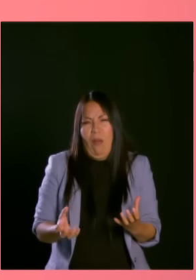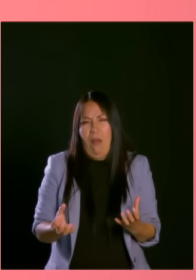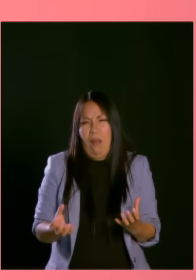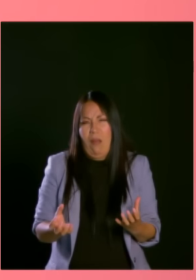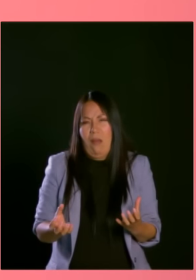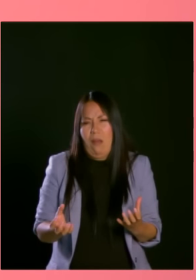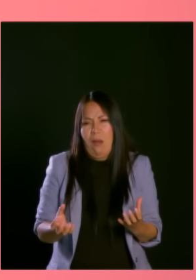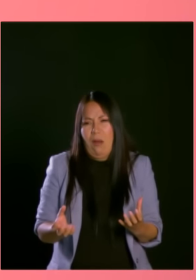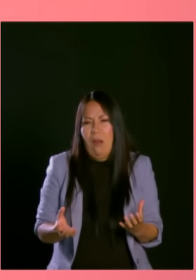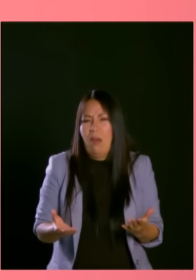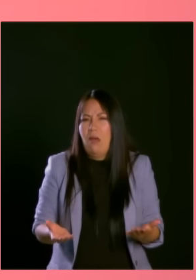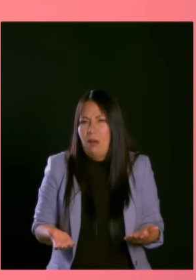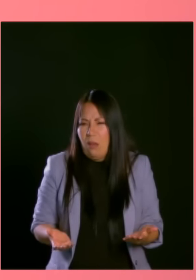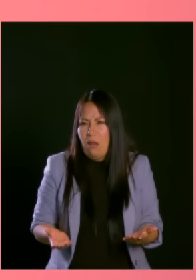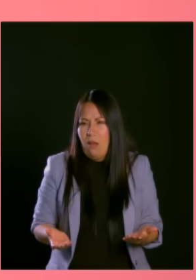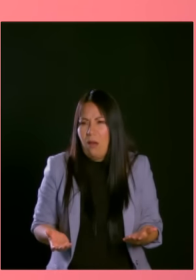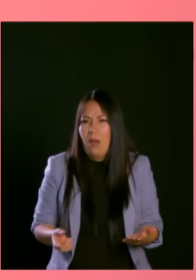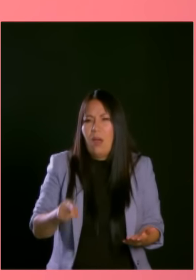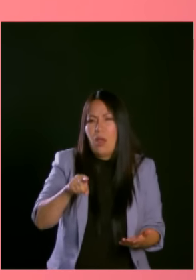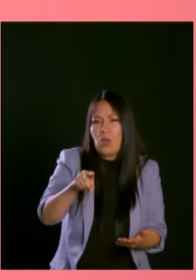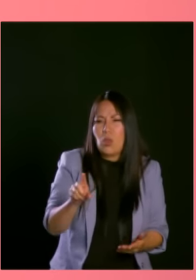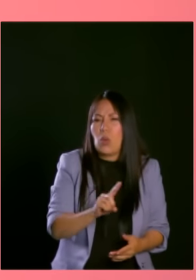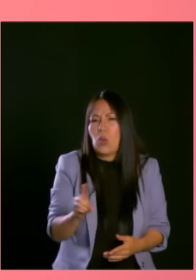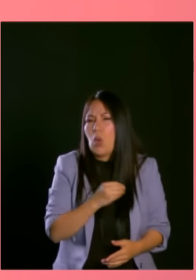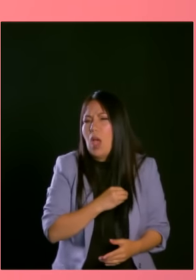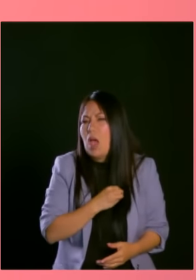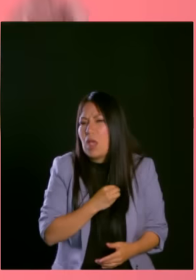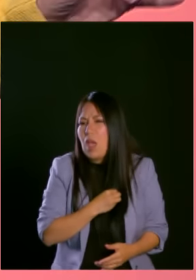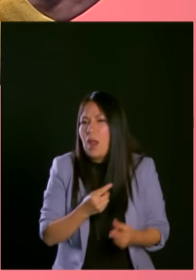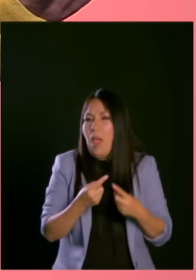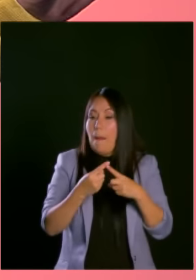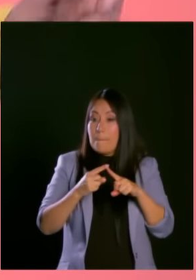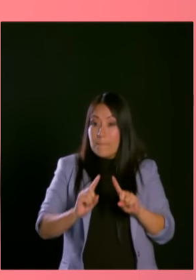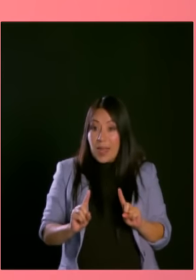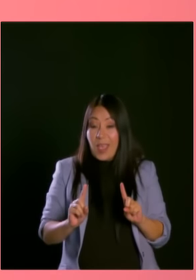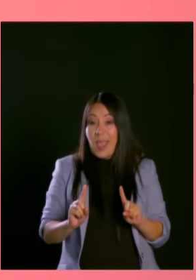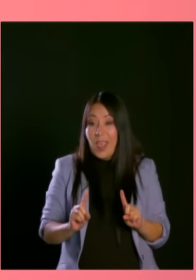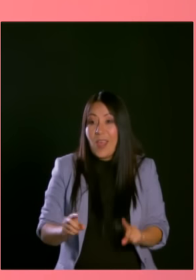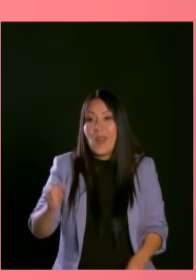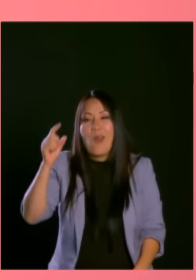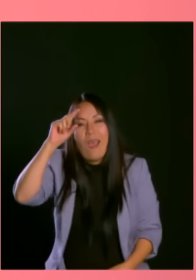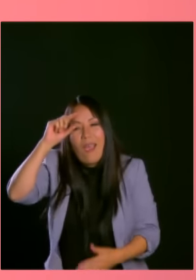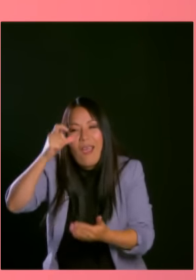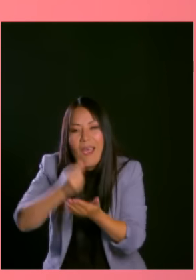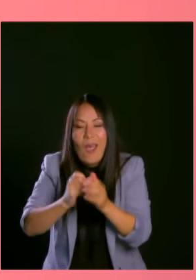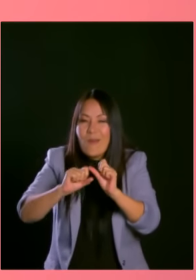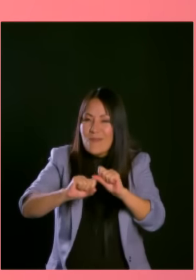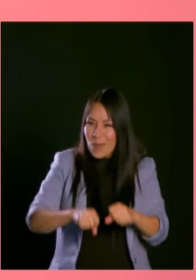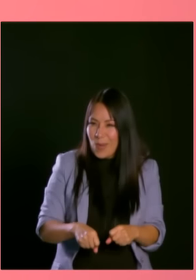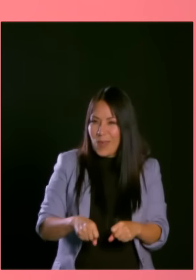¿Verdad? Si no querés, pero crees que podés mejor que los demás, primero sélo y después regalalo si